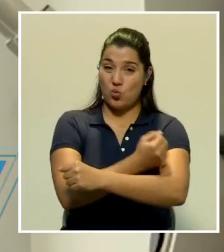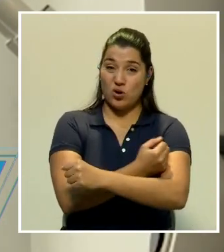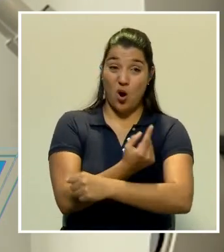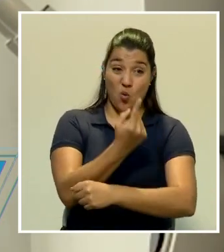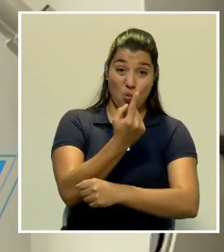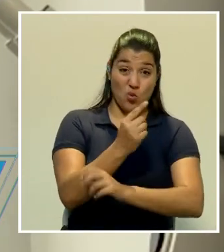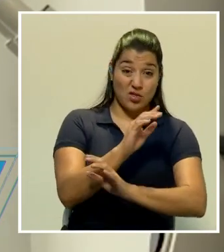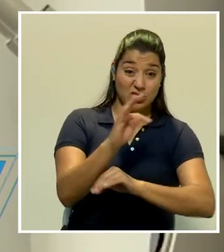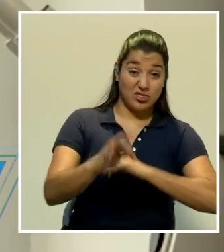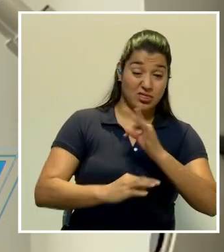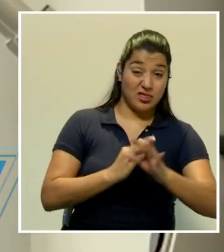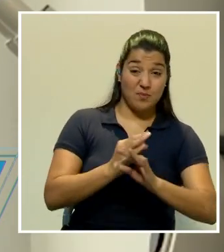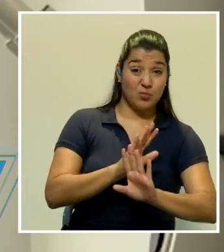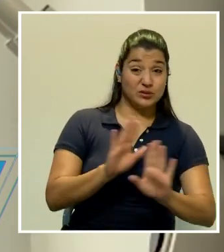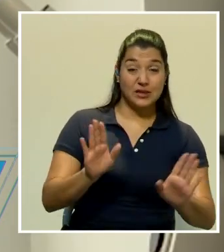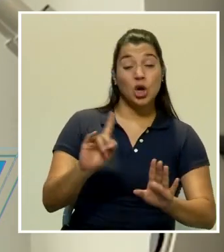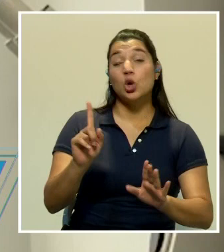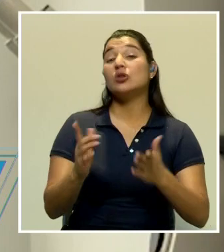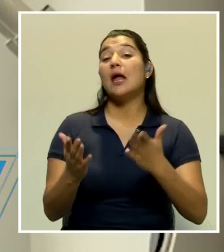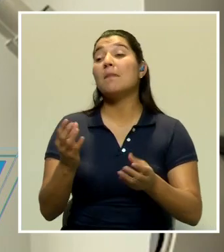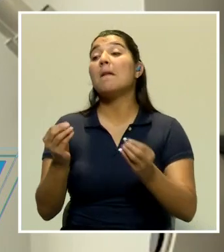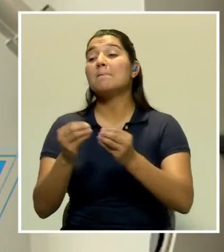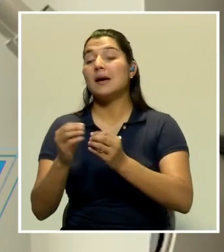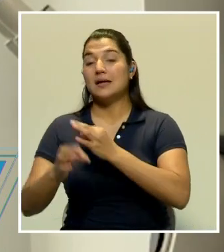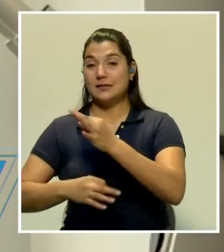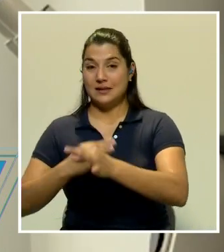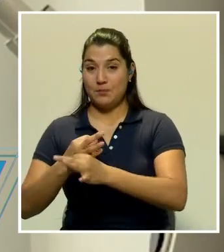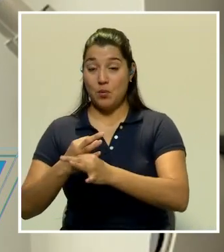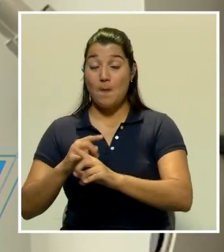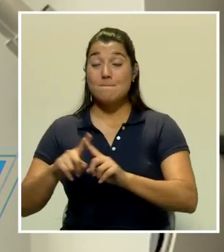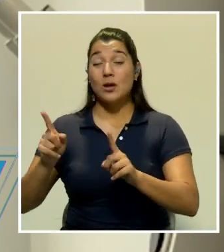porque la cuestión es cómo vamos a lograr